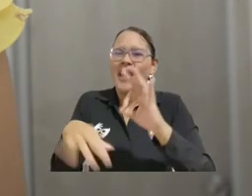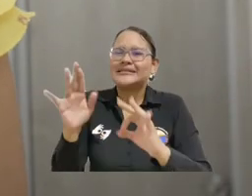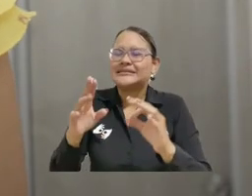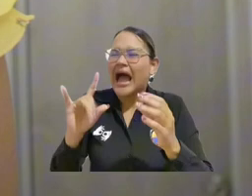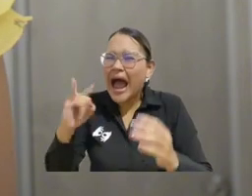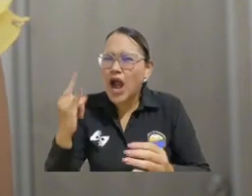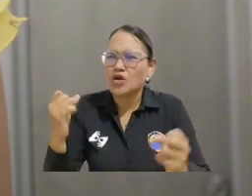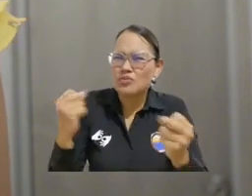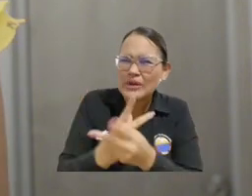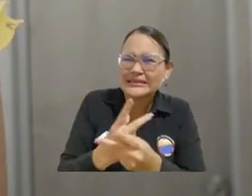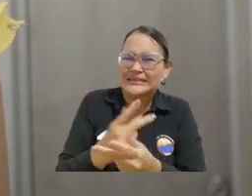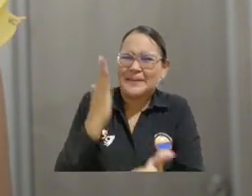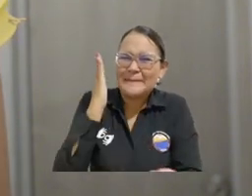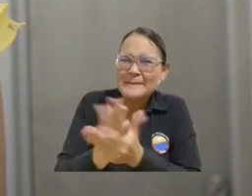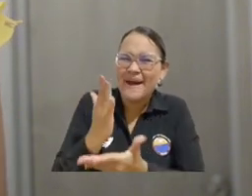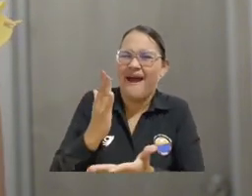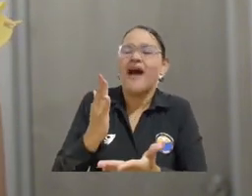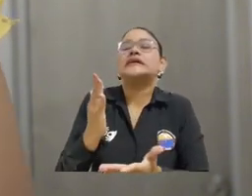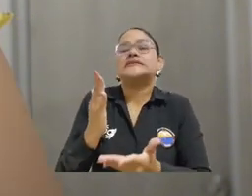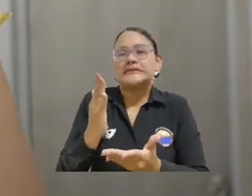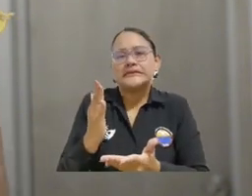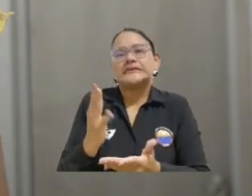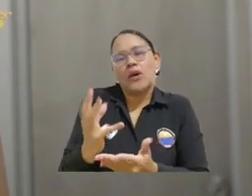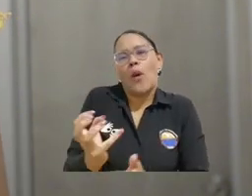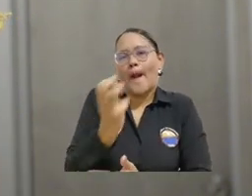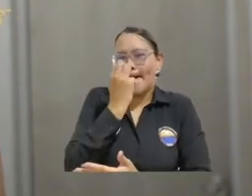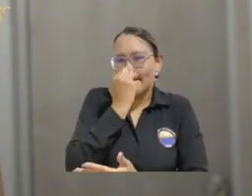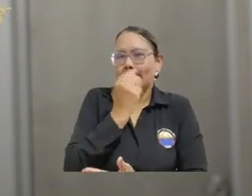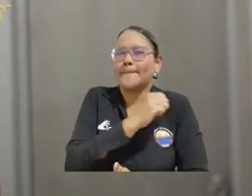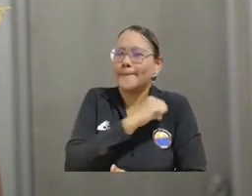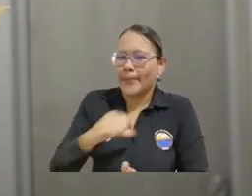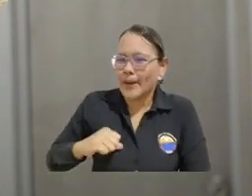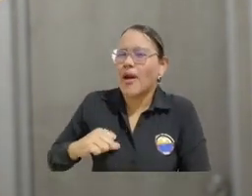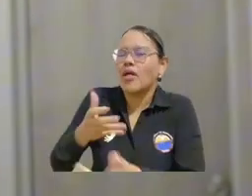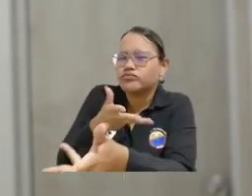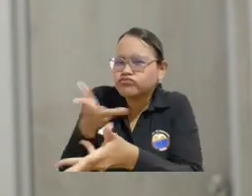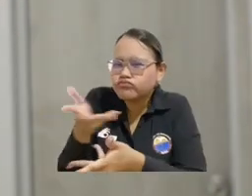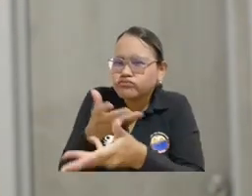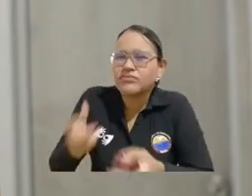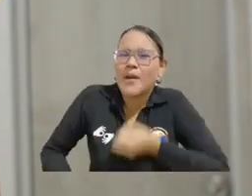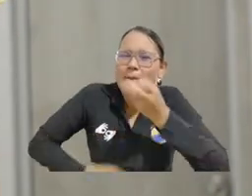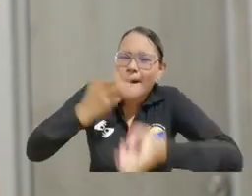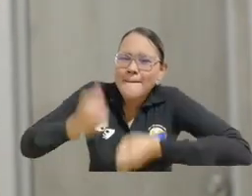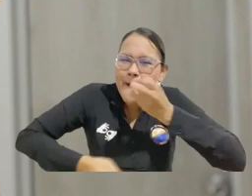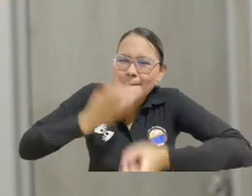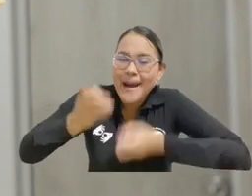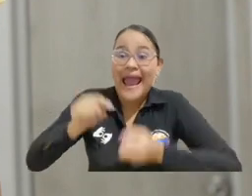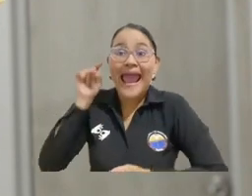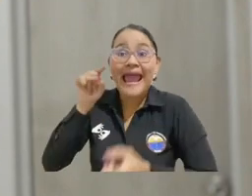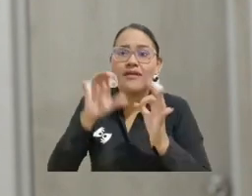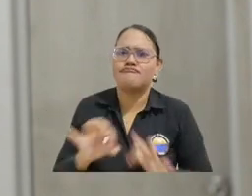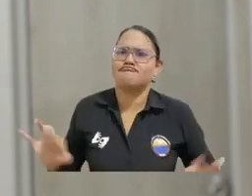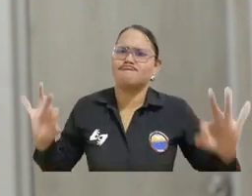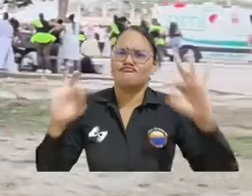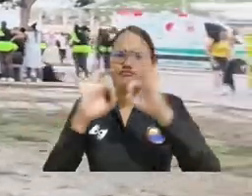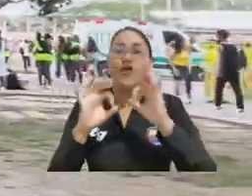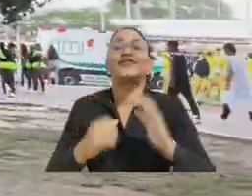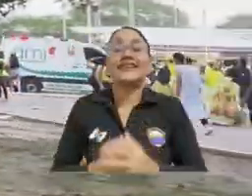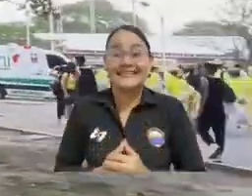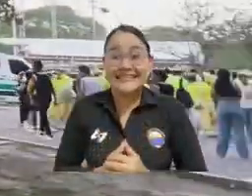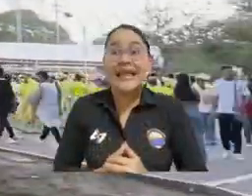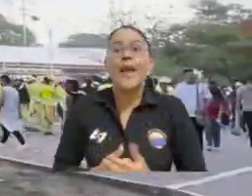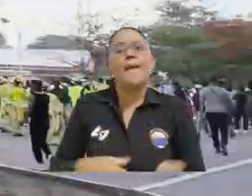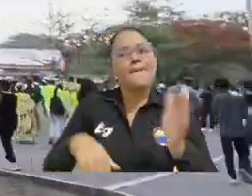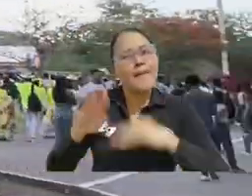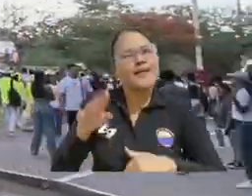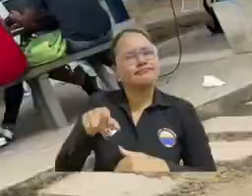solamente pasar una situación de cualquier tipo de violencia, sino también es expresarla, poder hacer esa revelación, también